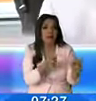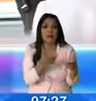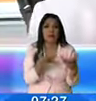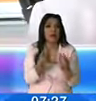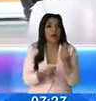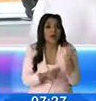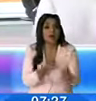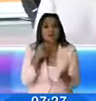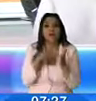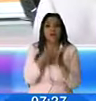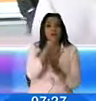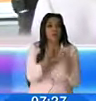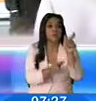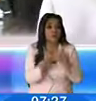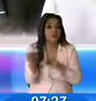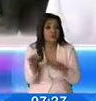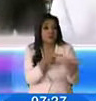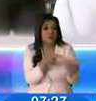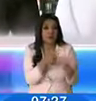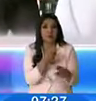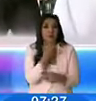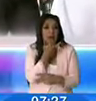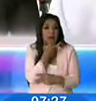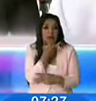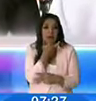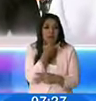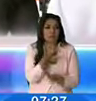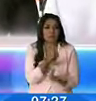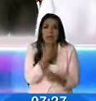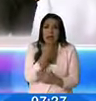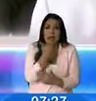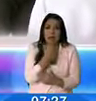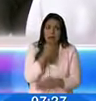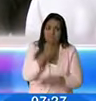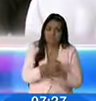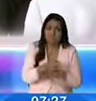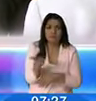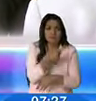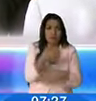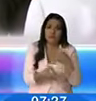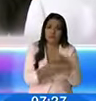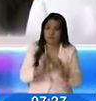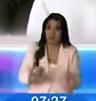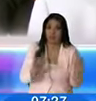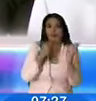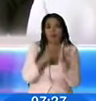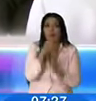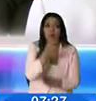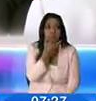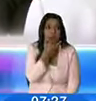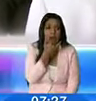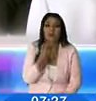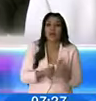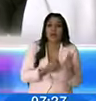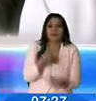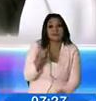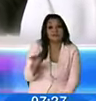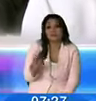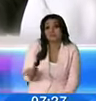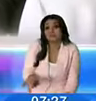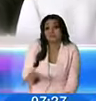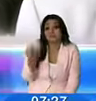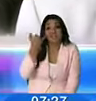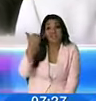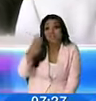qué hacían sus subalternos, si él no determinó, si no los puso a la orden de la justicia para que ellos respondan, él se vuelve por lo